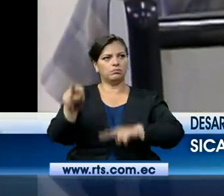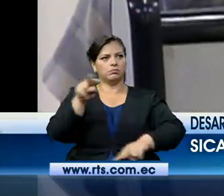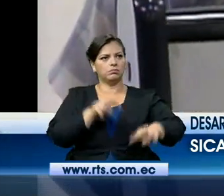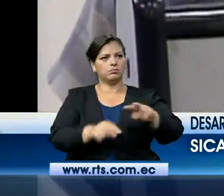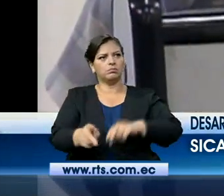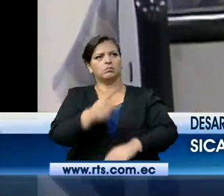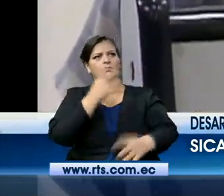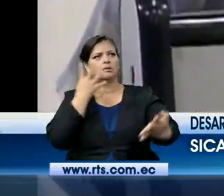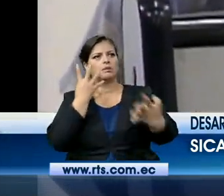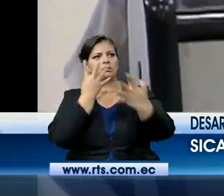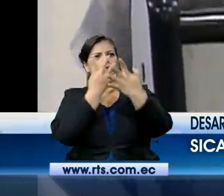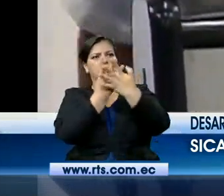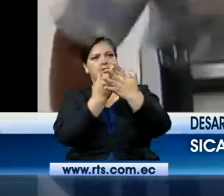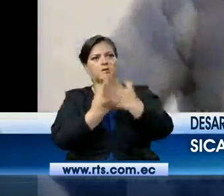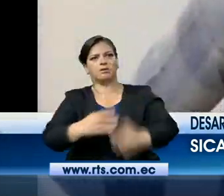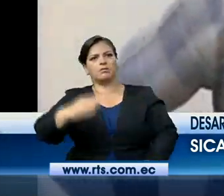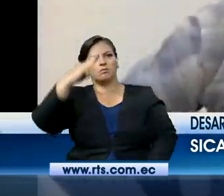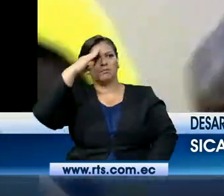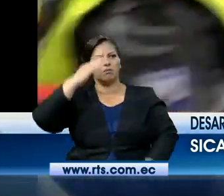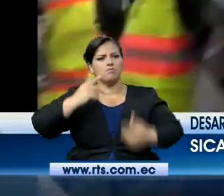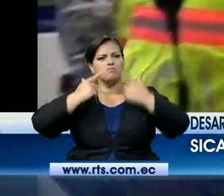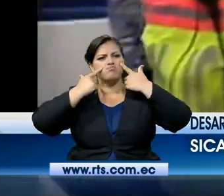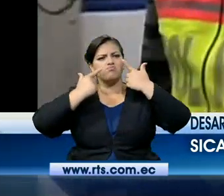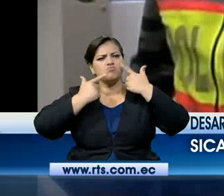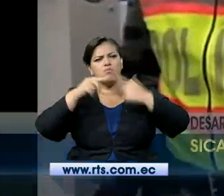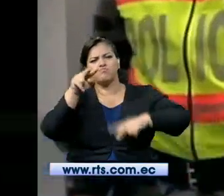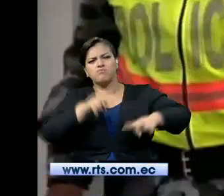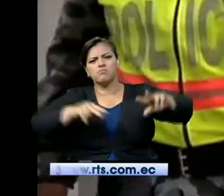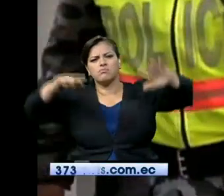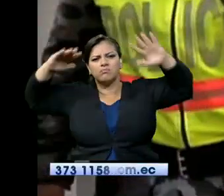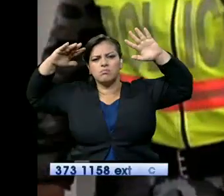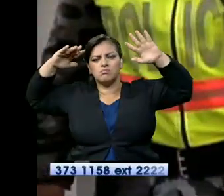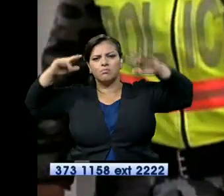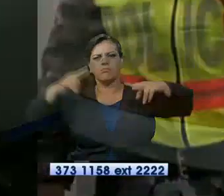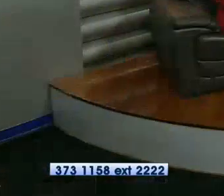cárcel, informó Jorge Escobar.